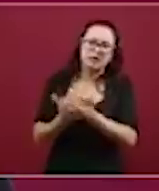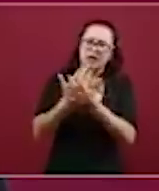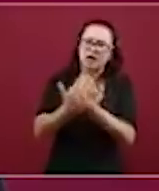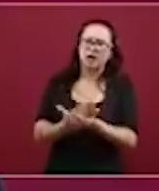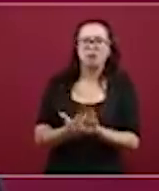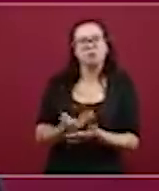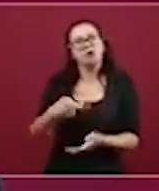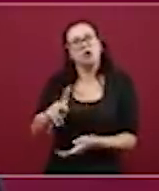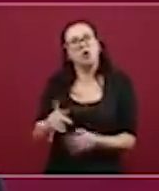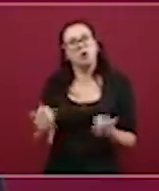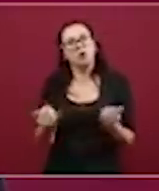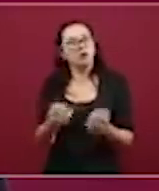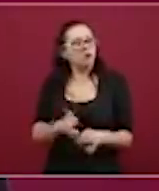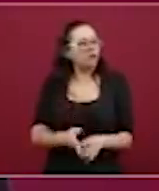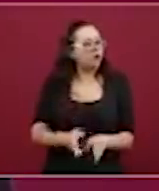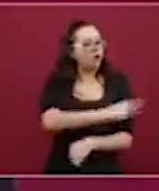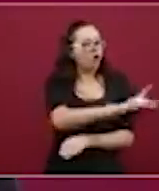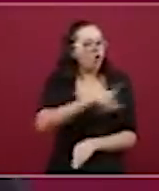indigno,